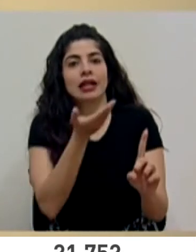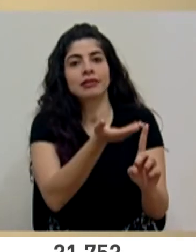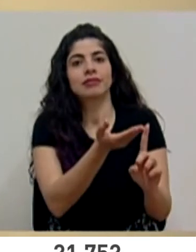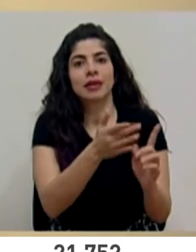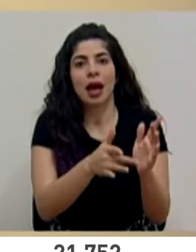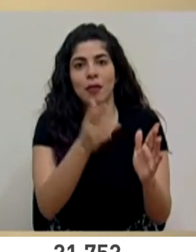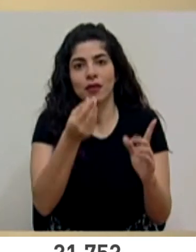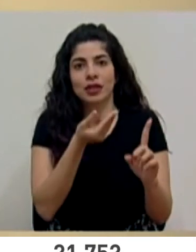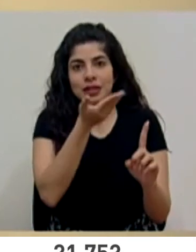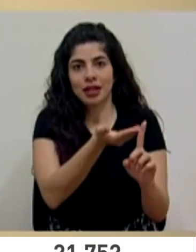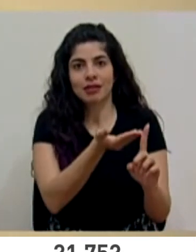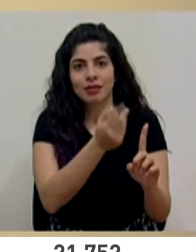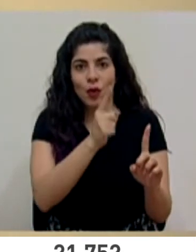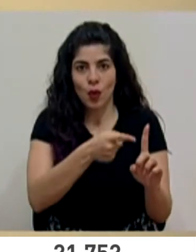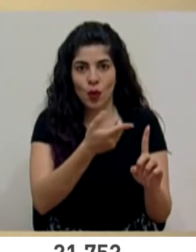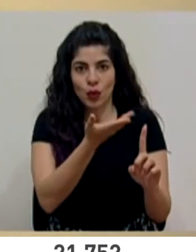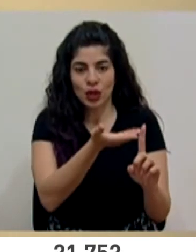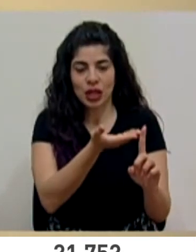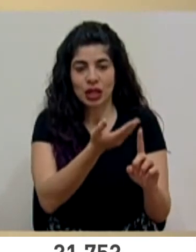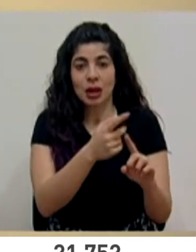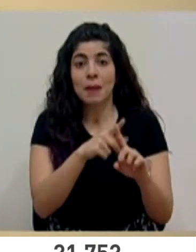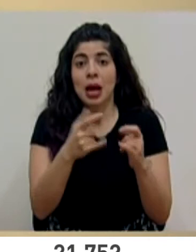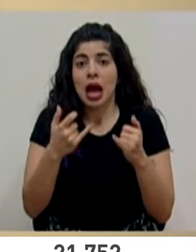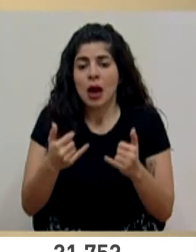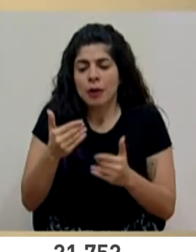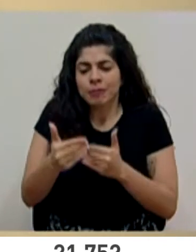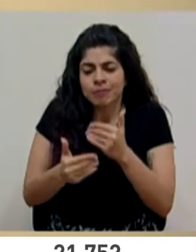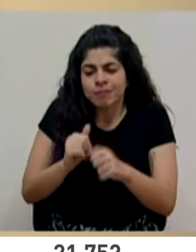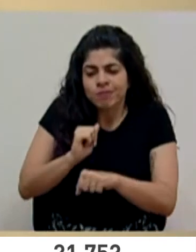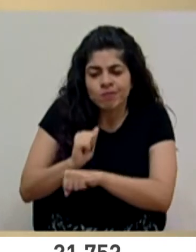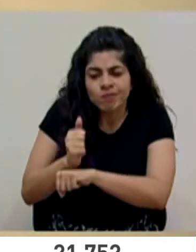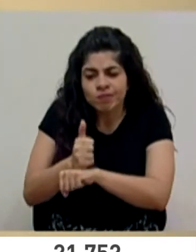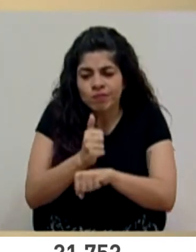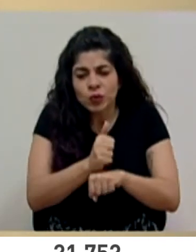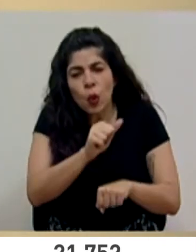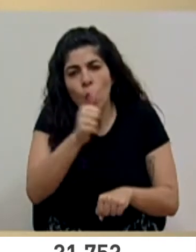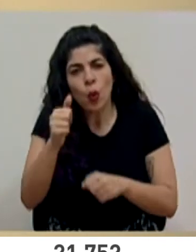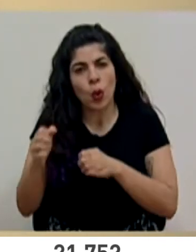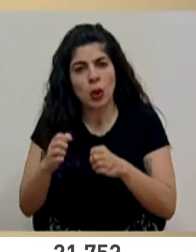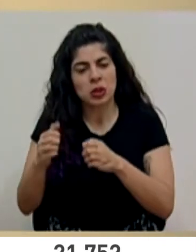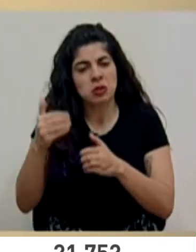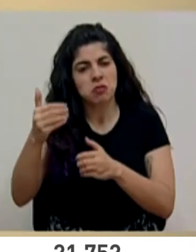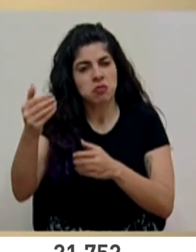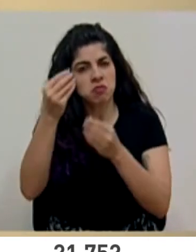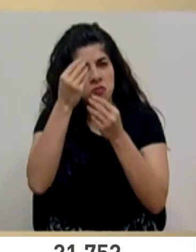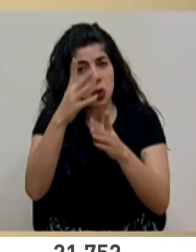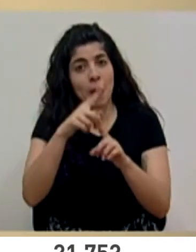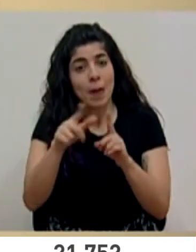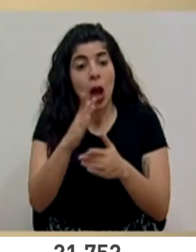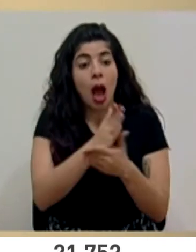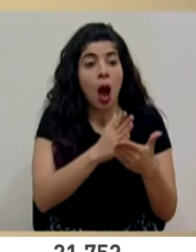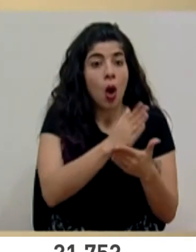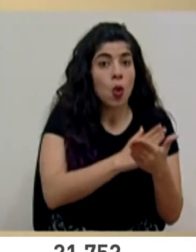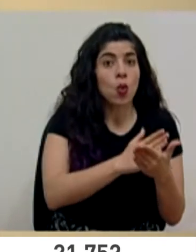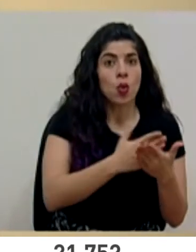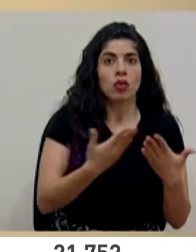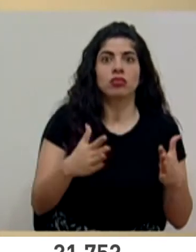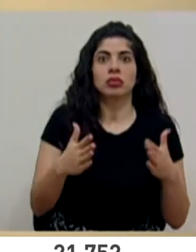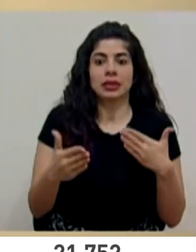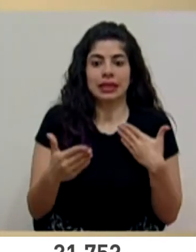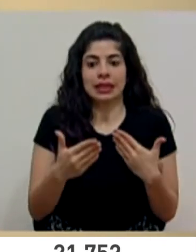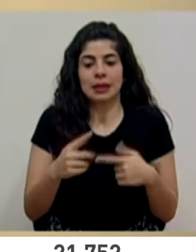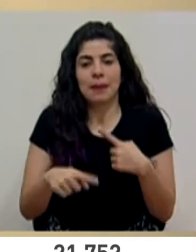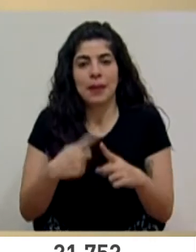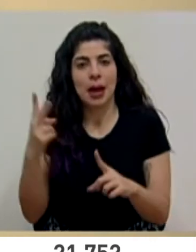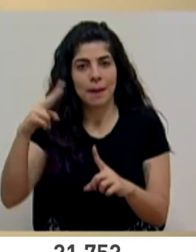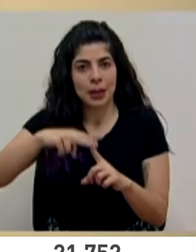orden. Y se están desarrollando otras estrategias de las que se hablará en los próximos días, pero hay unas que ya están muy cerca de